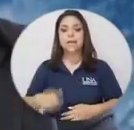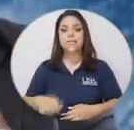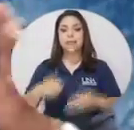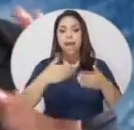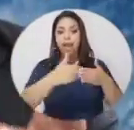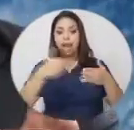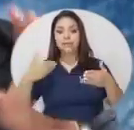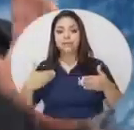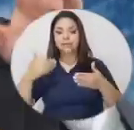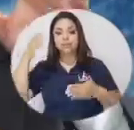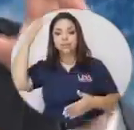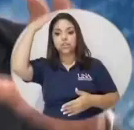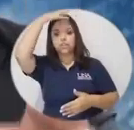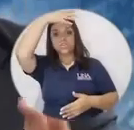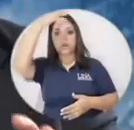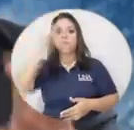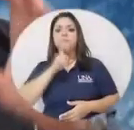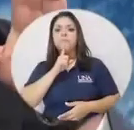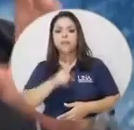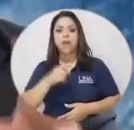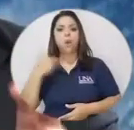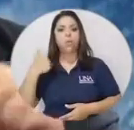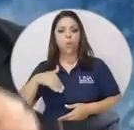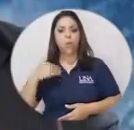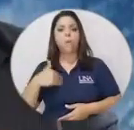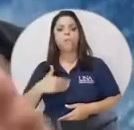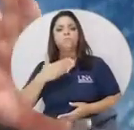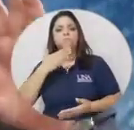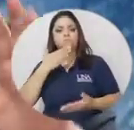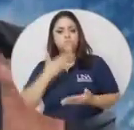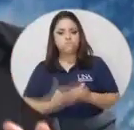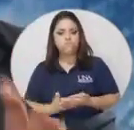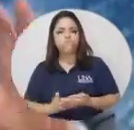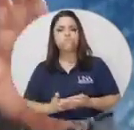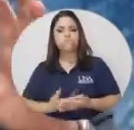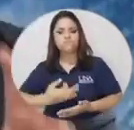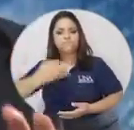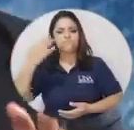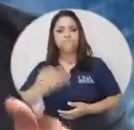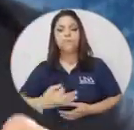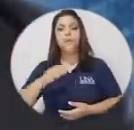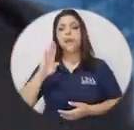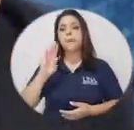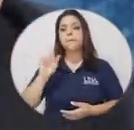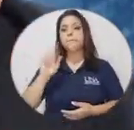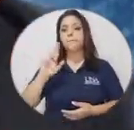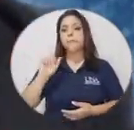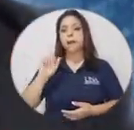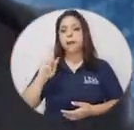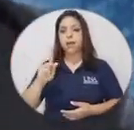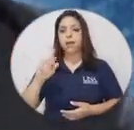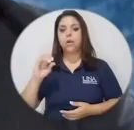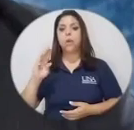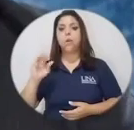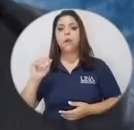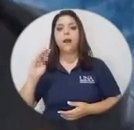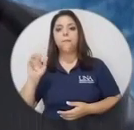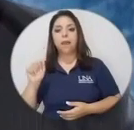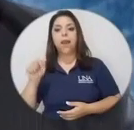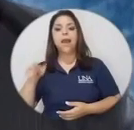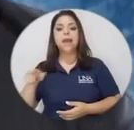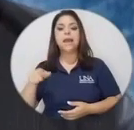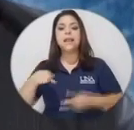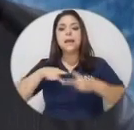anterior a Trump, que era un hombre de mucho carisma, Barack Obama, se dio que comenzó a perder